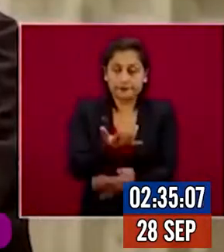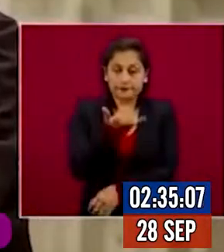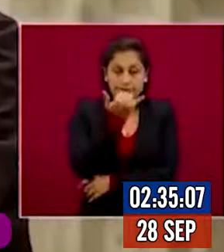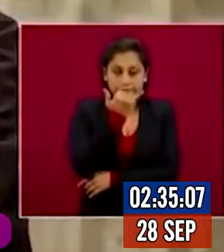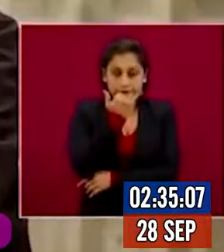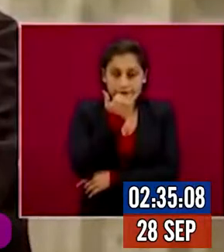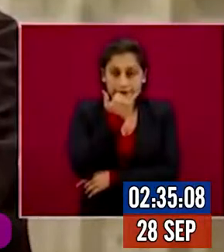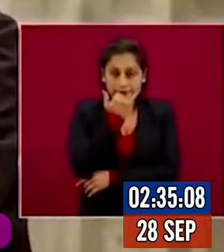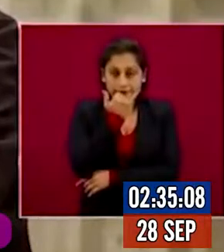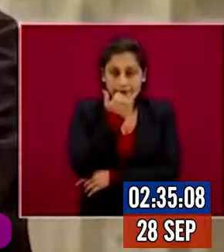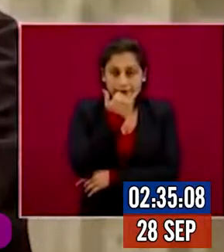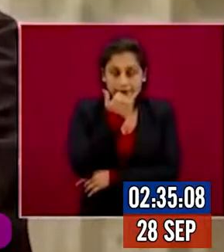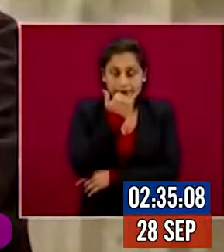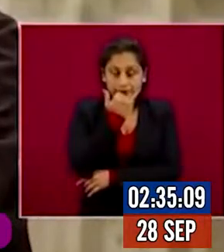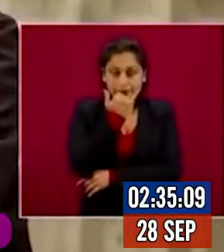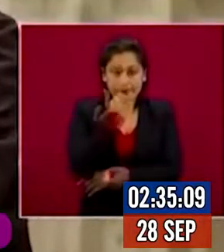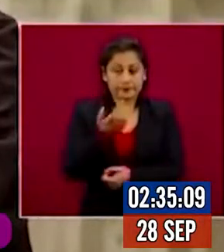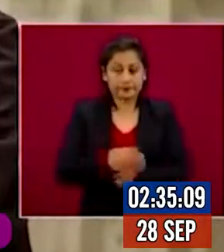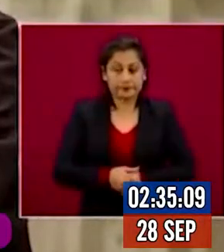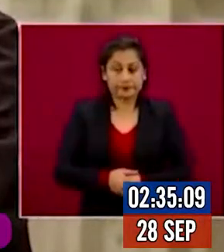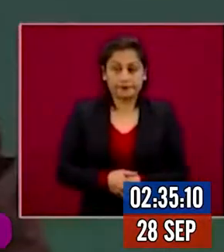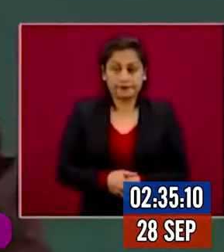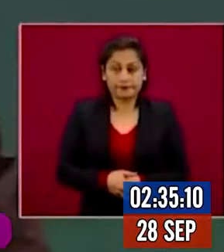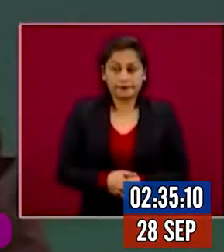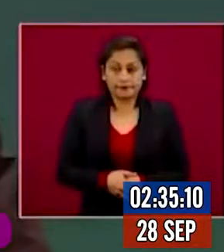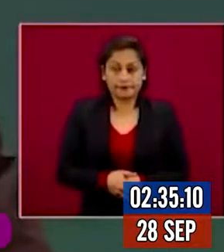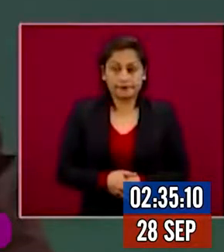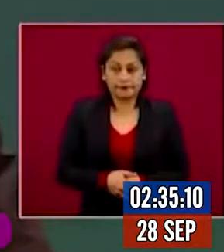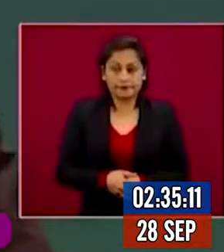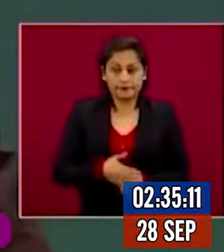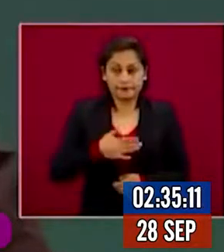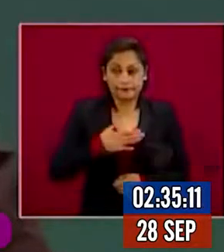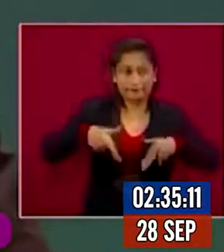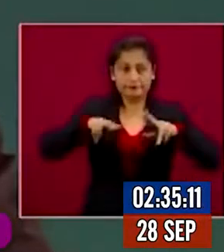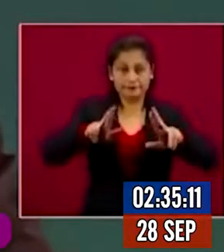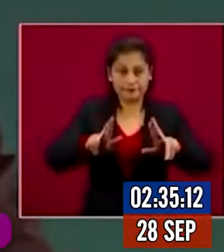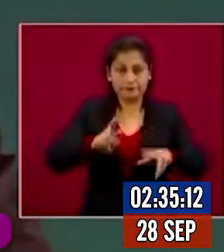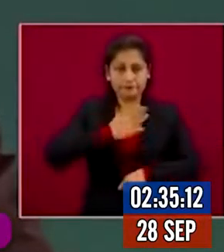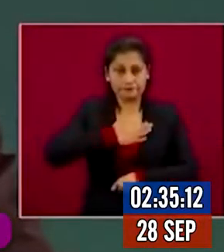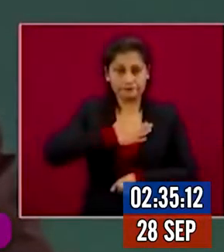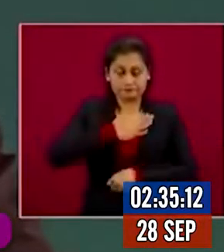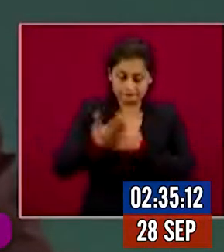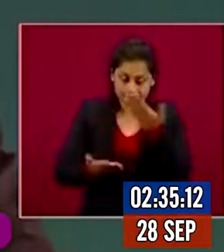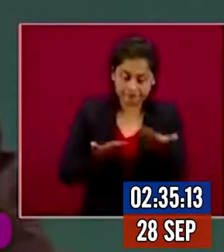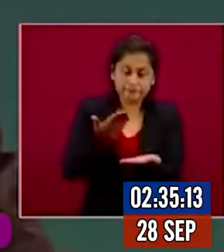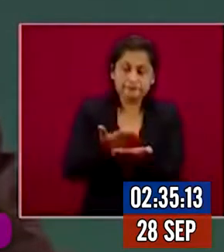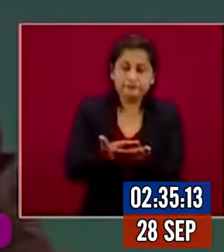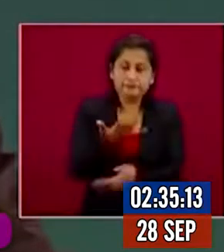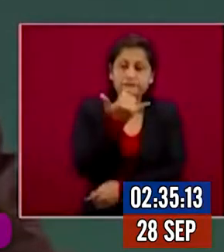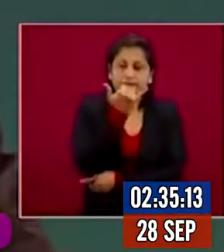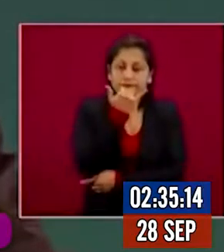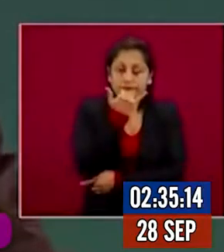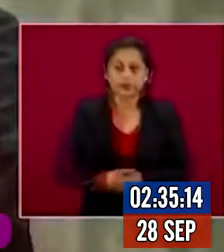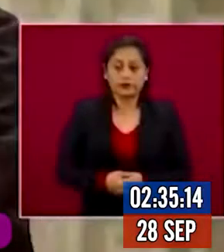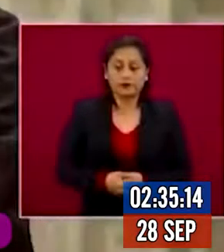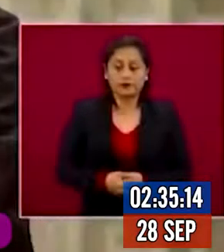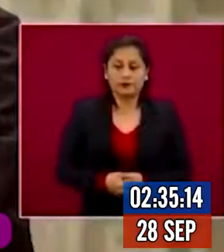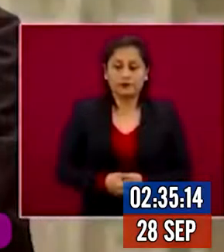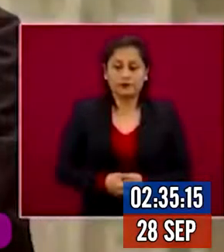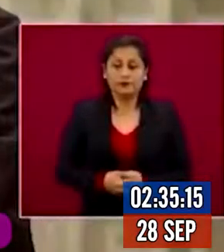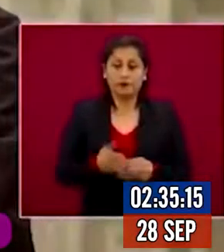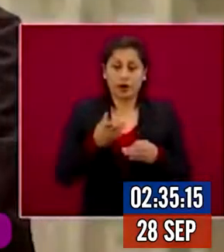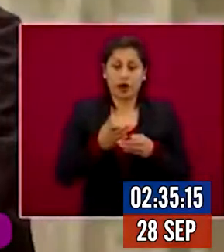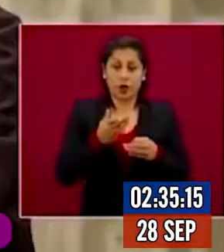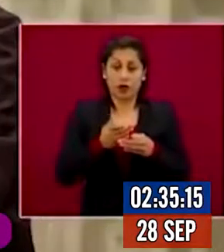y ofrecer disculpas en nombre de del estado que estamos ante una